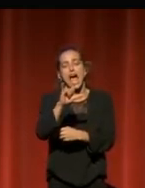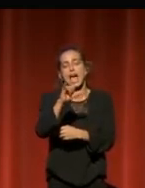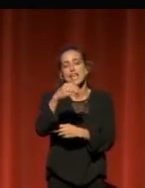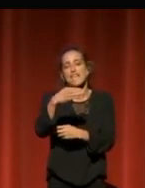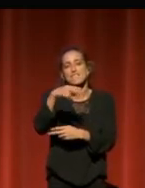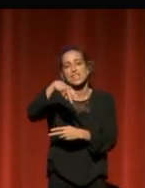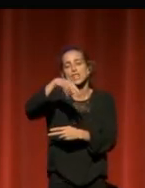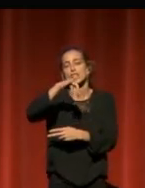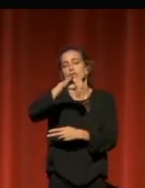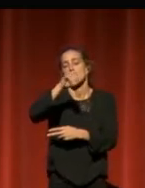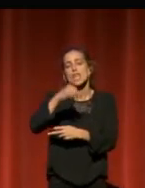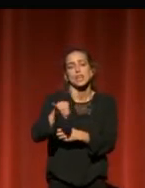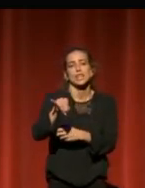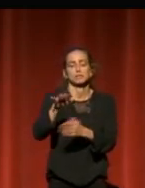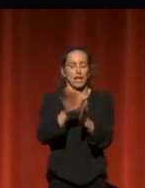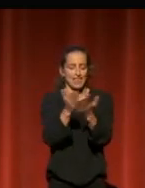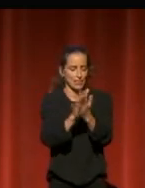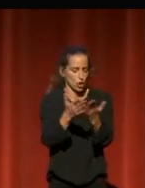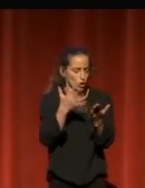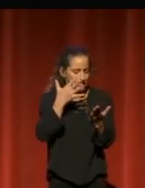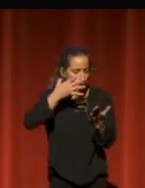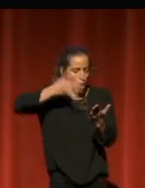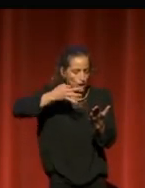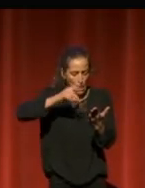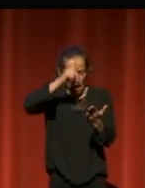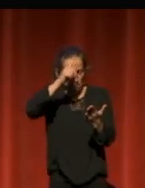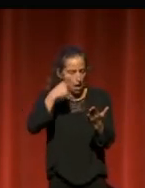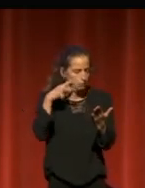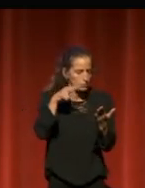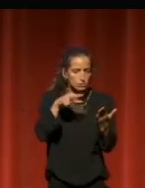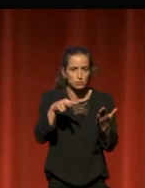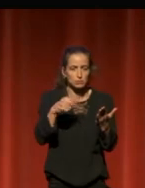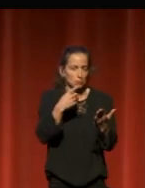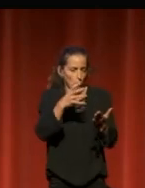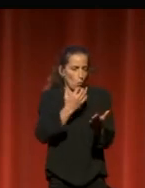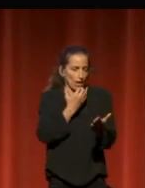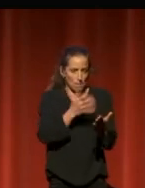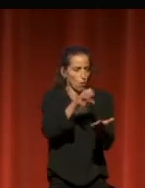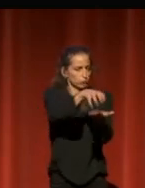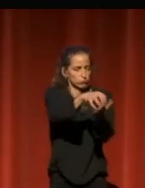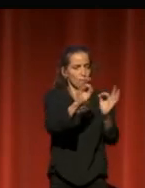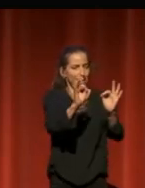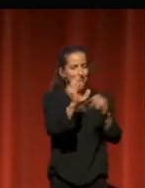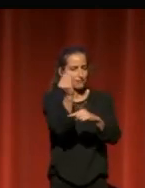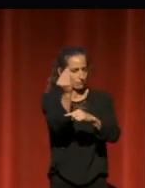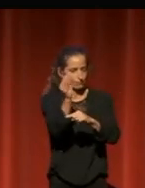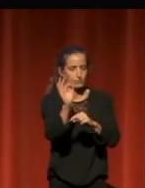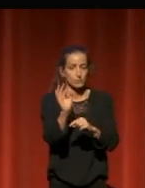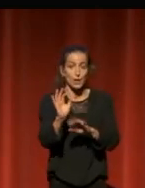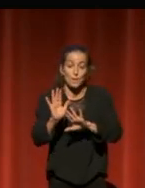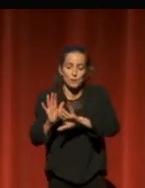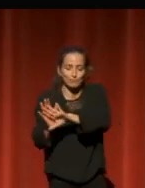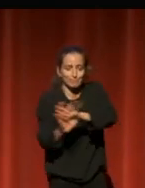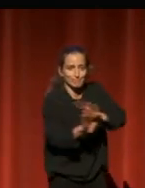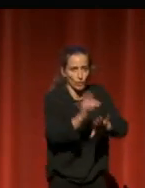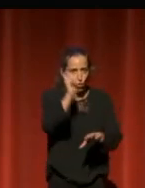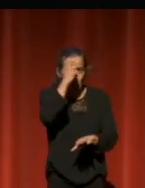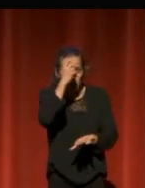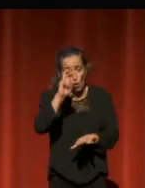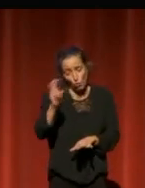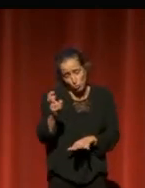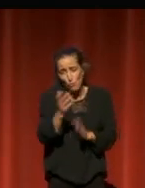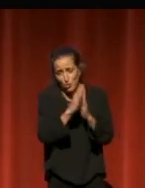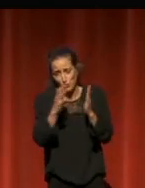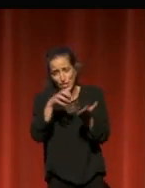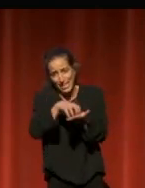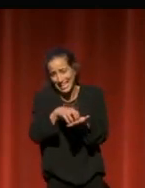originales y sitios de... Y luego hay otro concepto de biblioteca, que es el que posiblemente tengamos aquí muchos, que